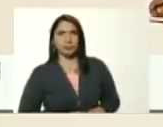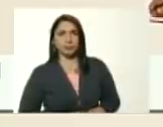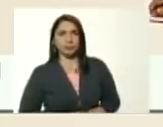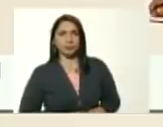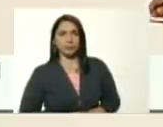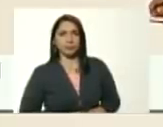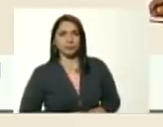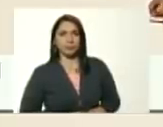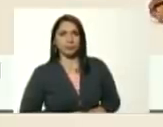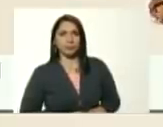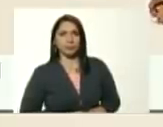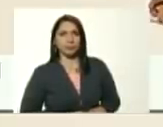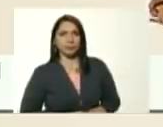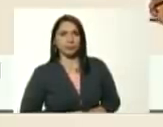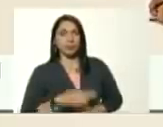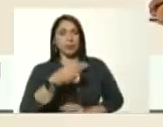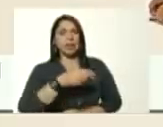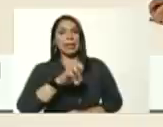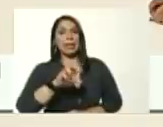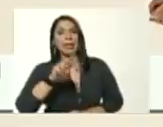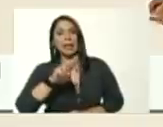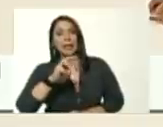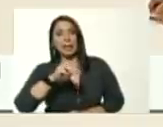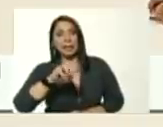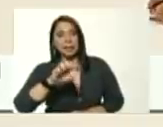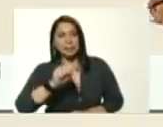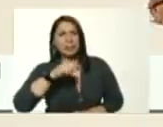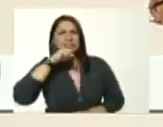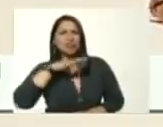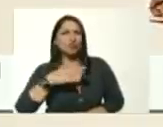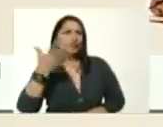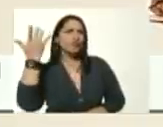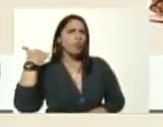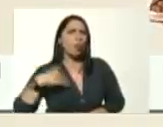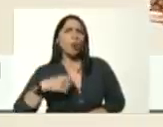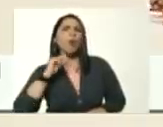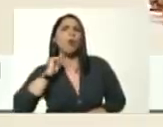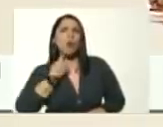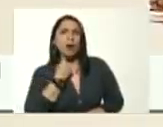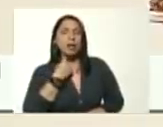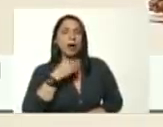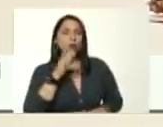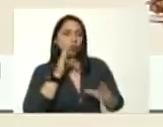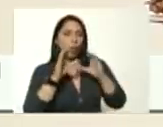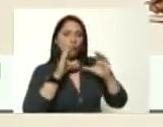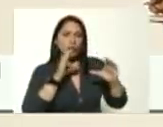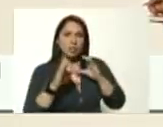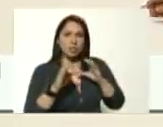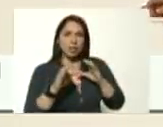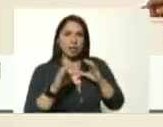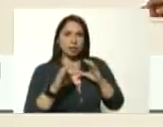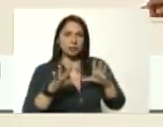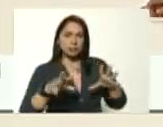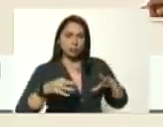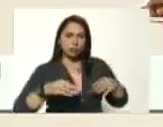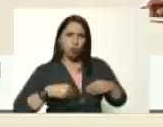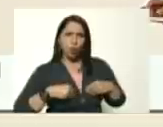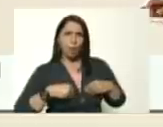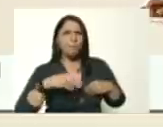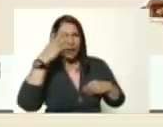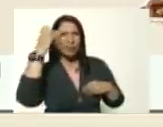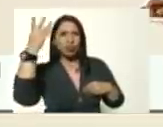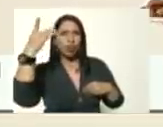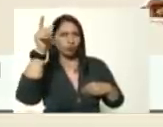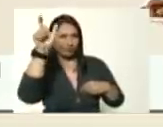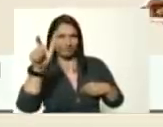el de hermes el de que el que comunica el que toma una palabra de aquí